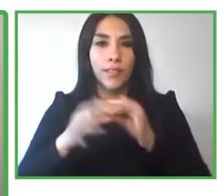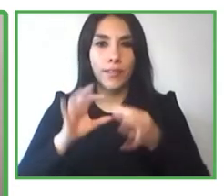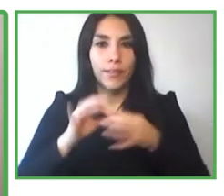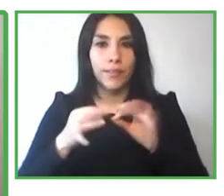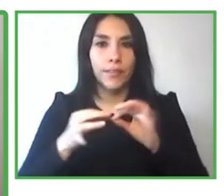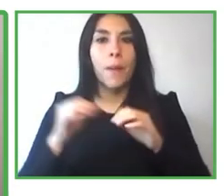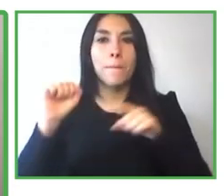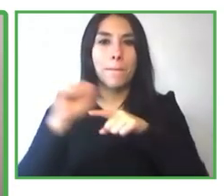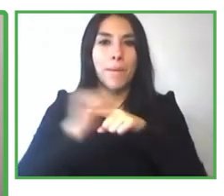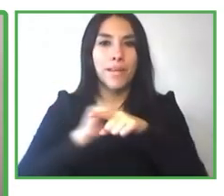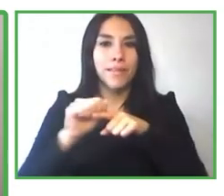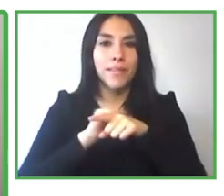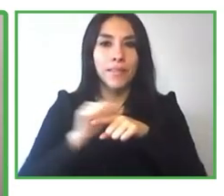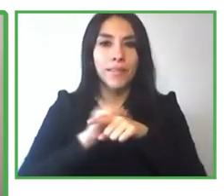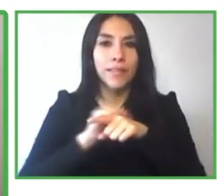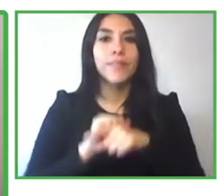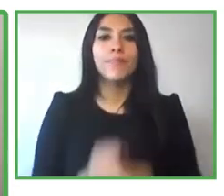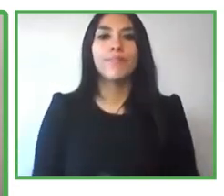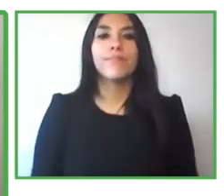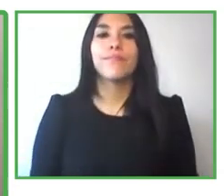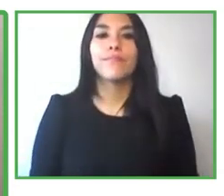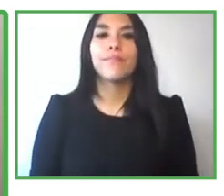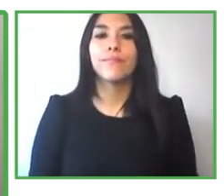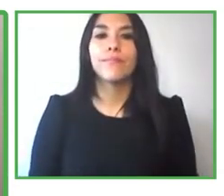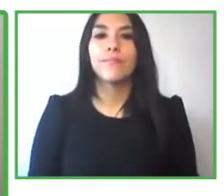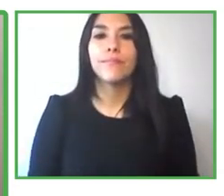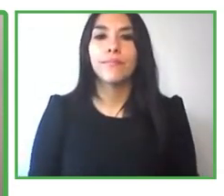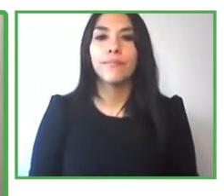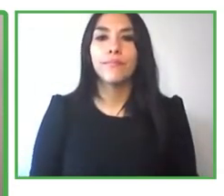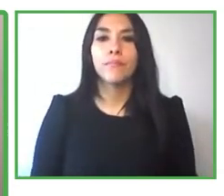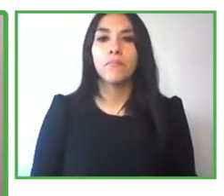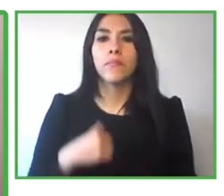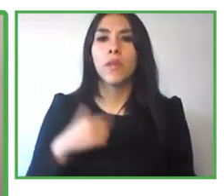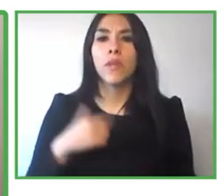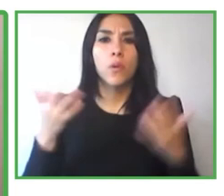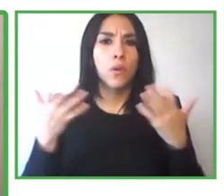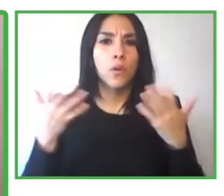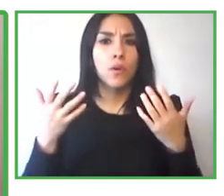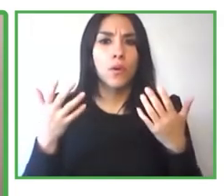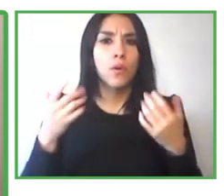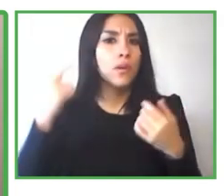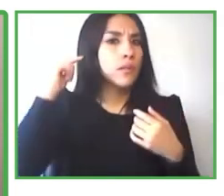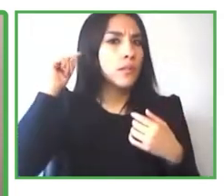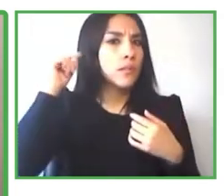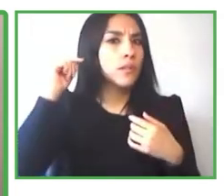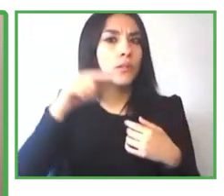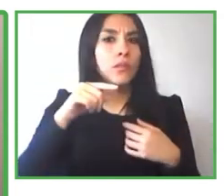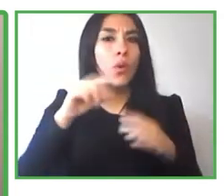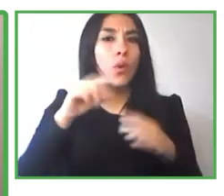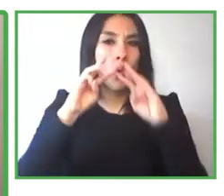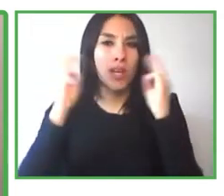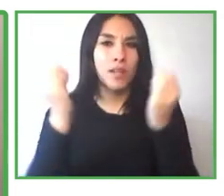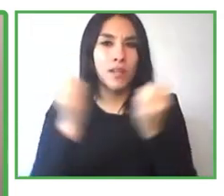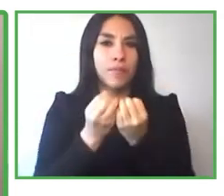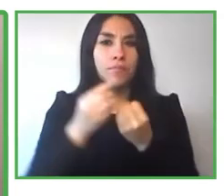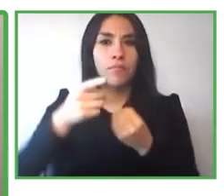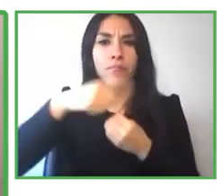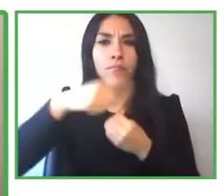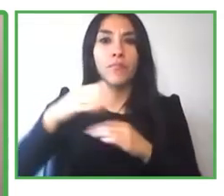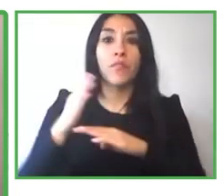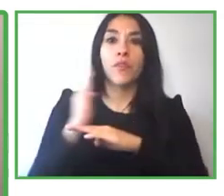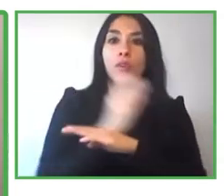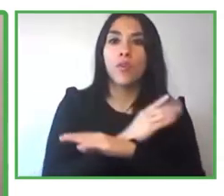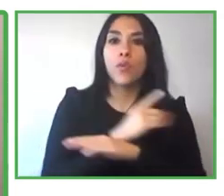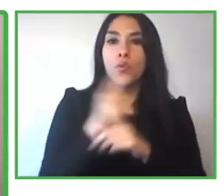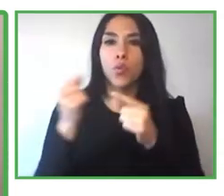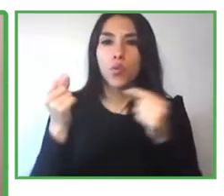Stephen, ¿cómo escuchaste del curso de nosotros y qué estabas haciendo antes de venir a estudiar con nosotros? Bueno, mi mamá y